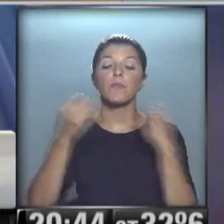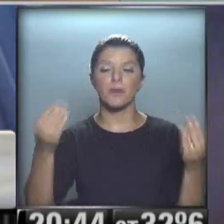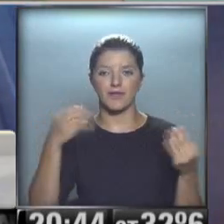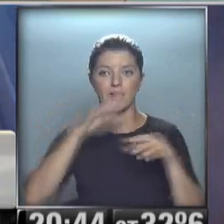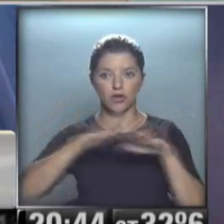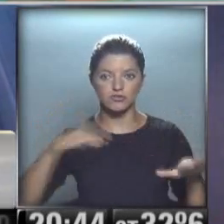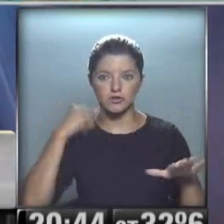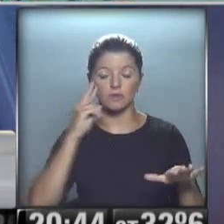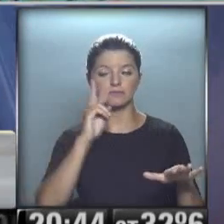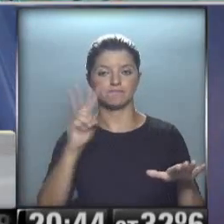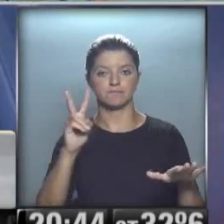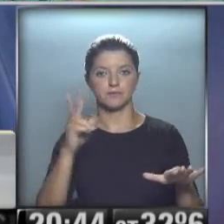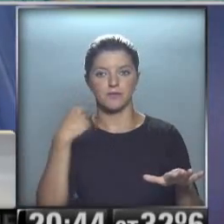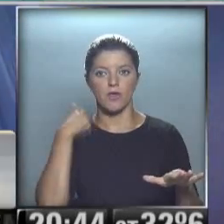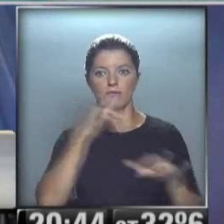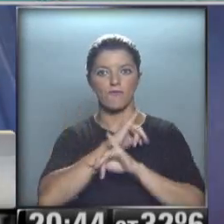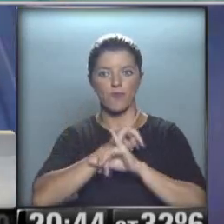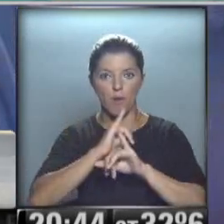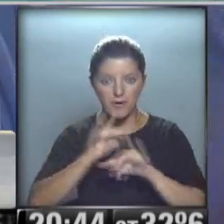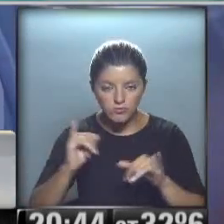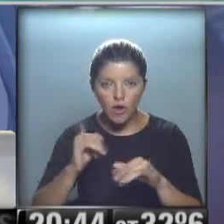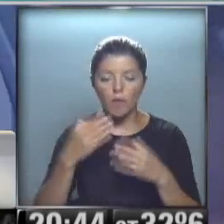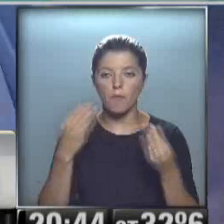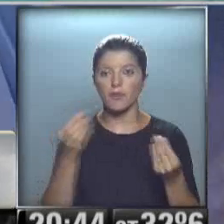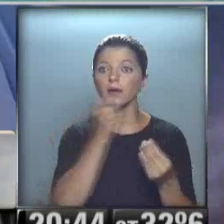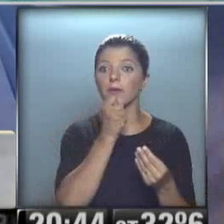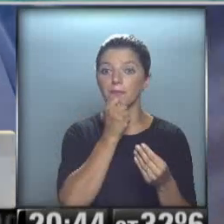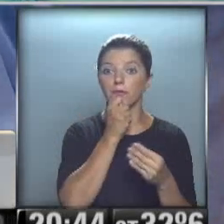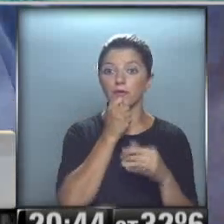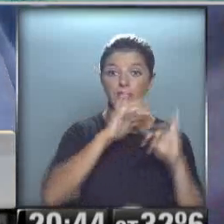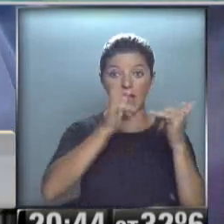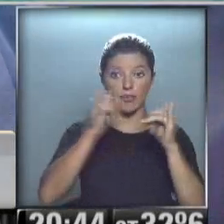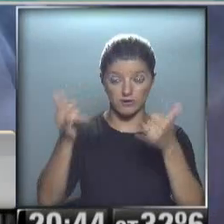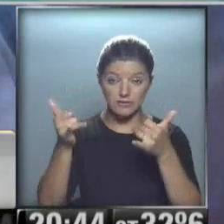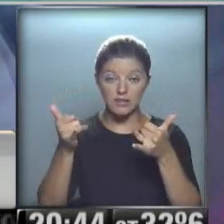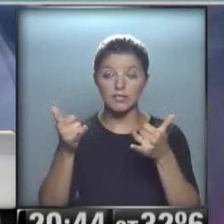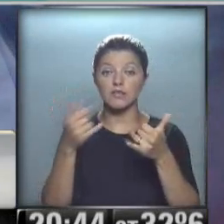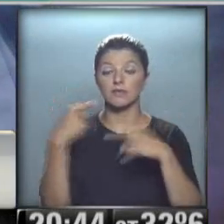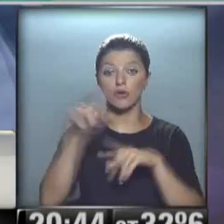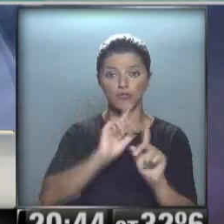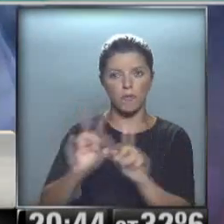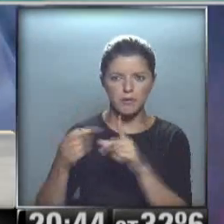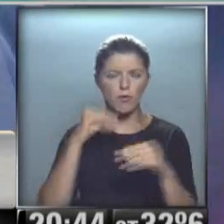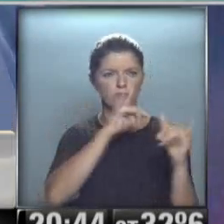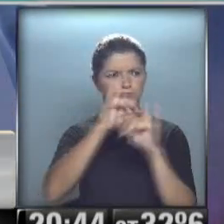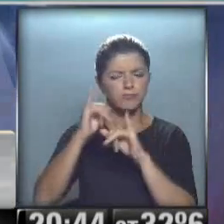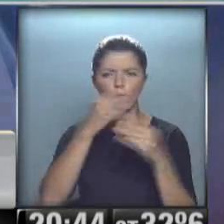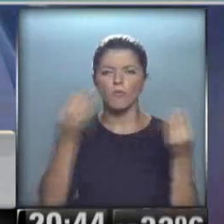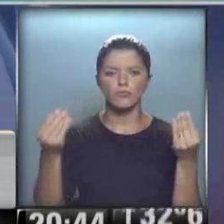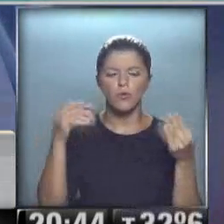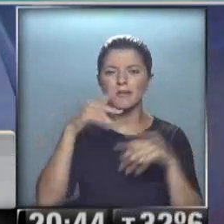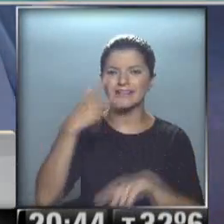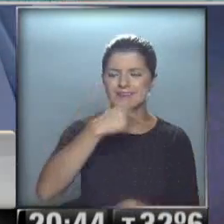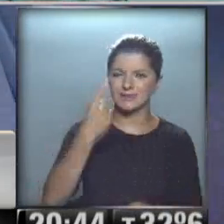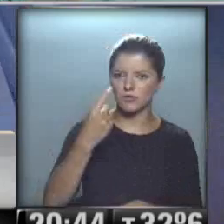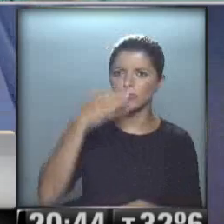fueron los que nos transmitieron a nosotros la información, básicamente, por lo menos en el caso de los adolescentes. Entre ellos empezaron a informar de que el